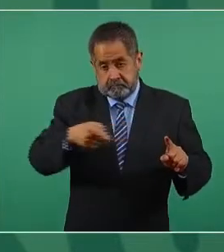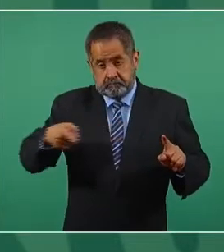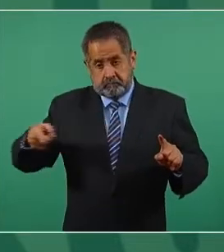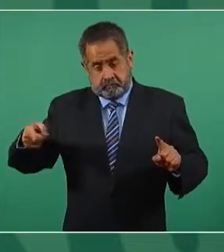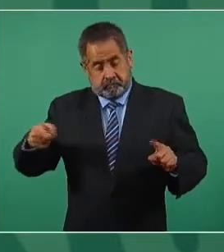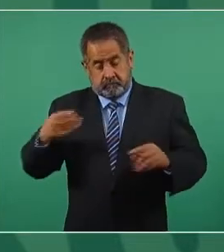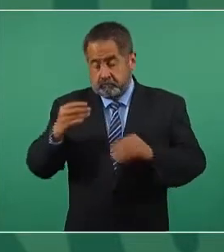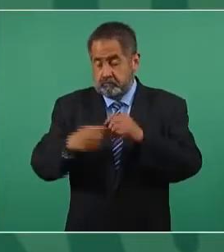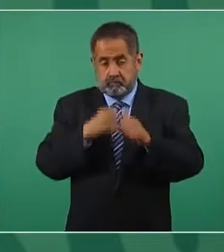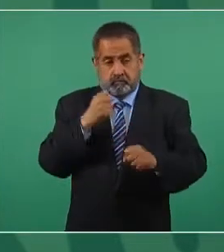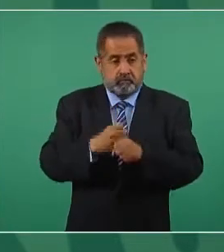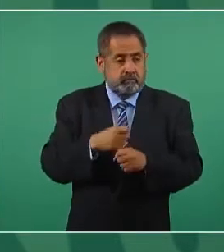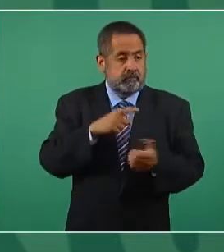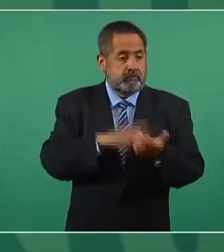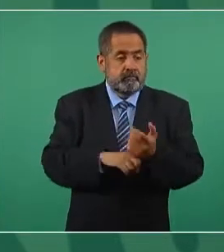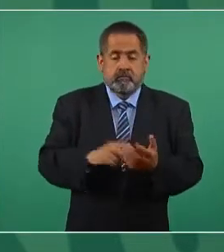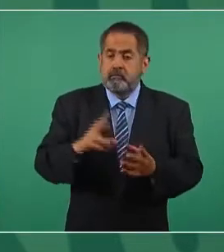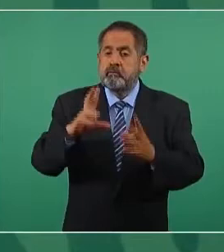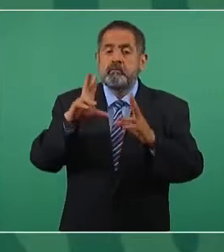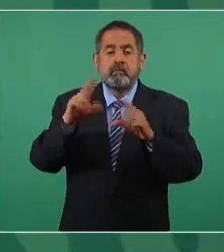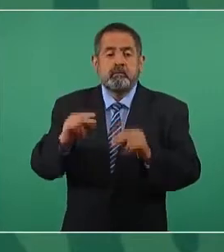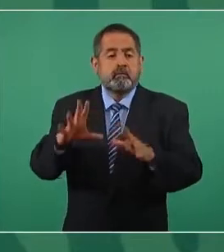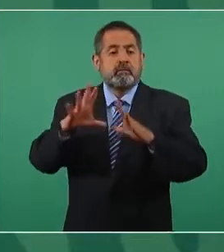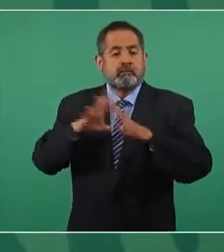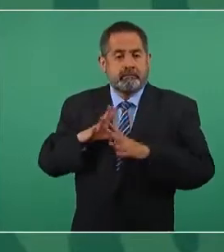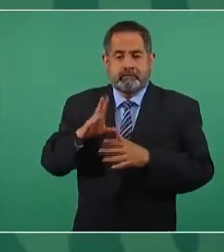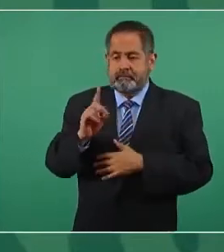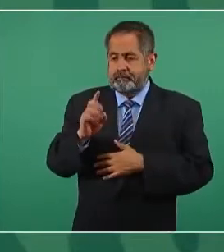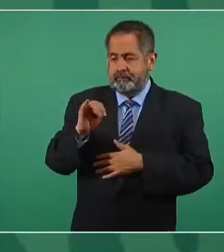de antidemocracia en México,